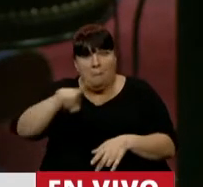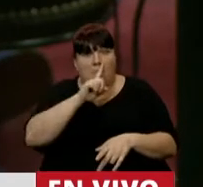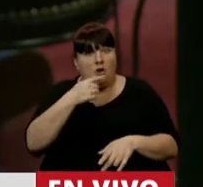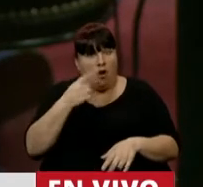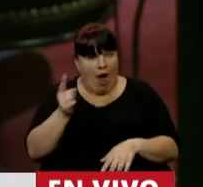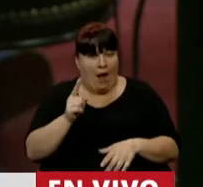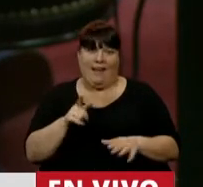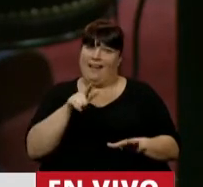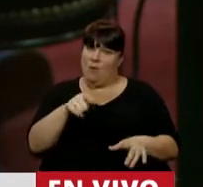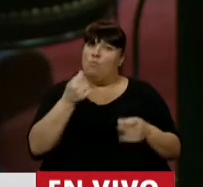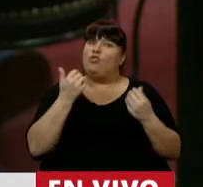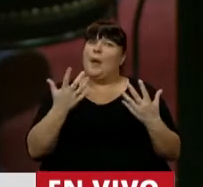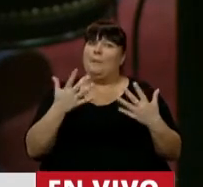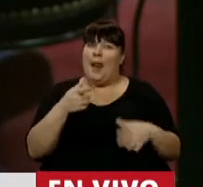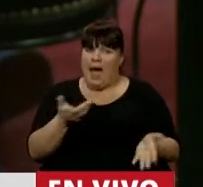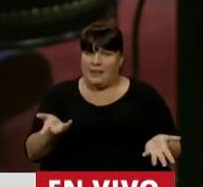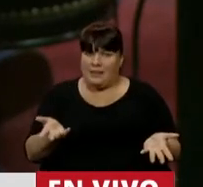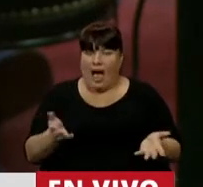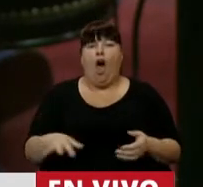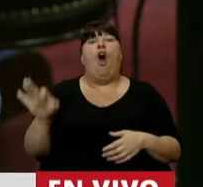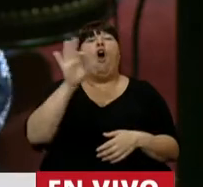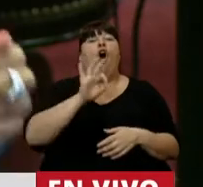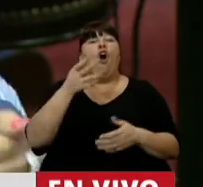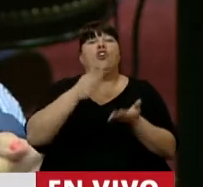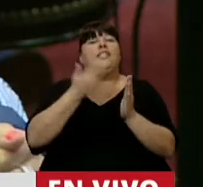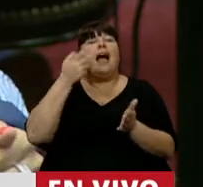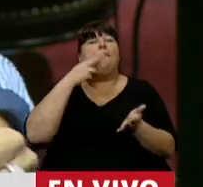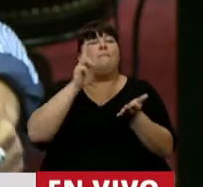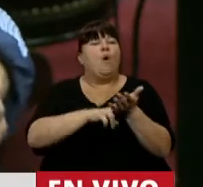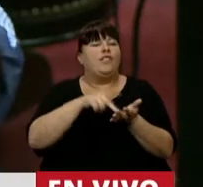de eso. Ahí hay mucha plata. O la desgravación que